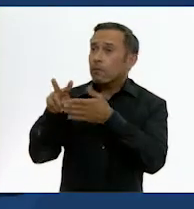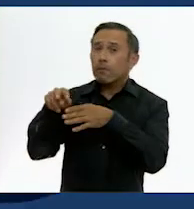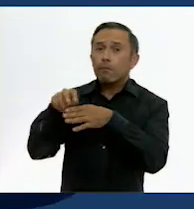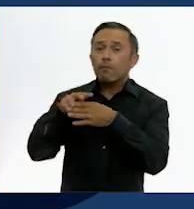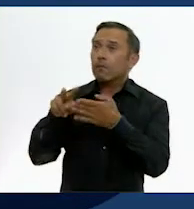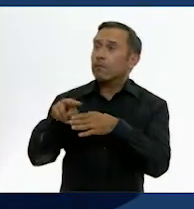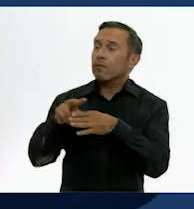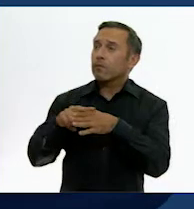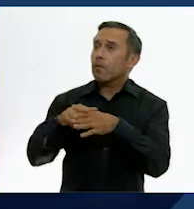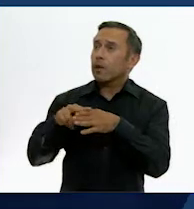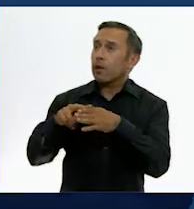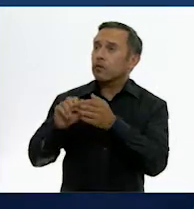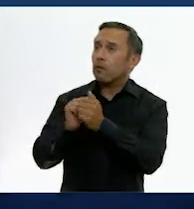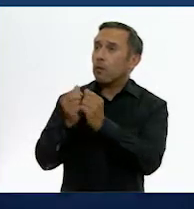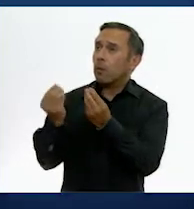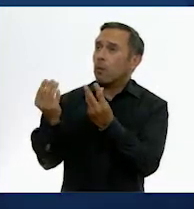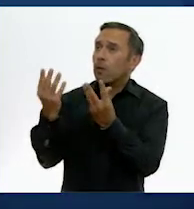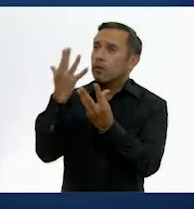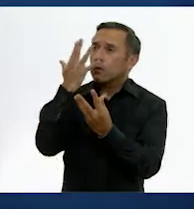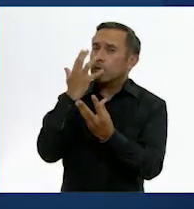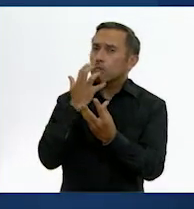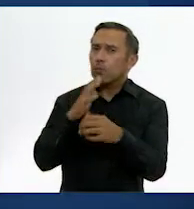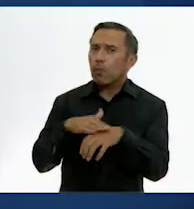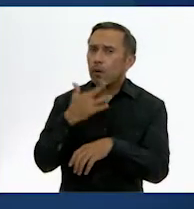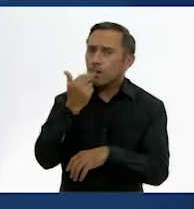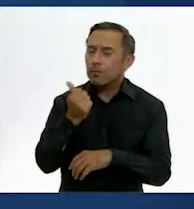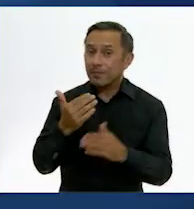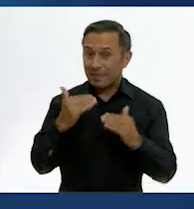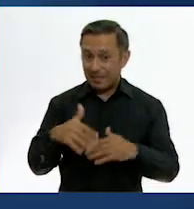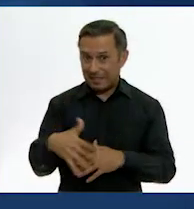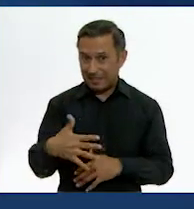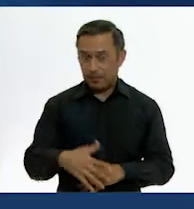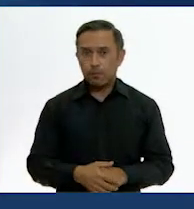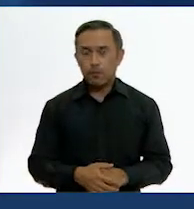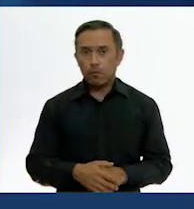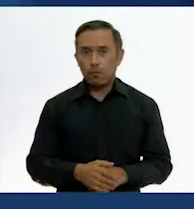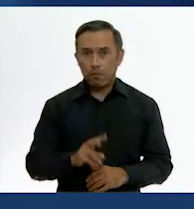pero es verdad que se prepara la insurrección de los chalecos